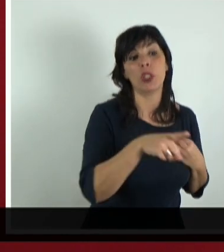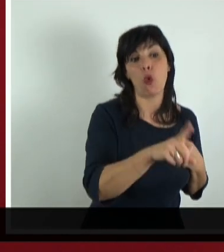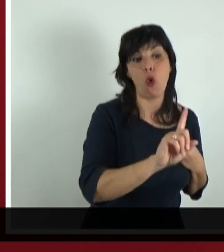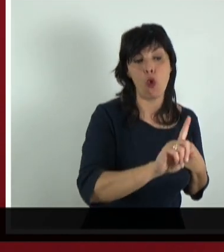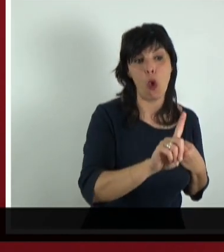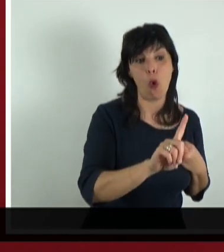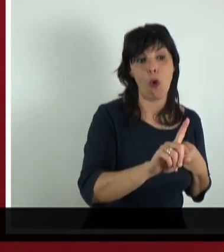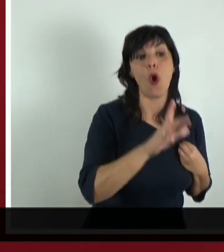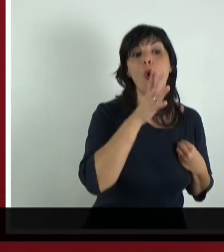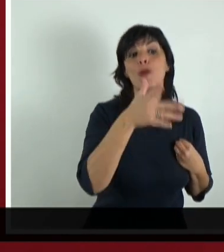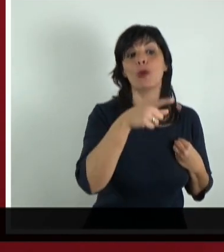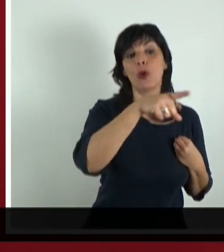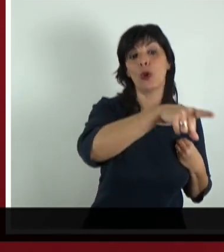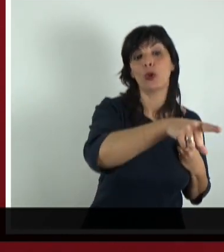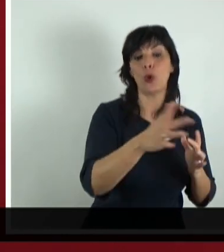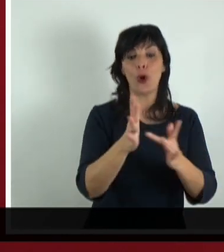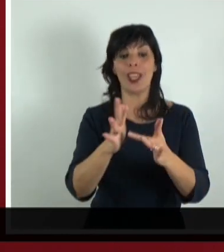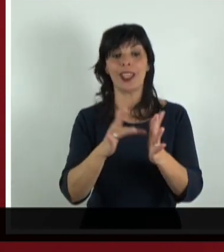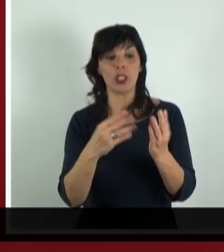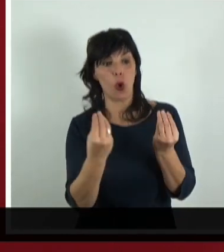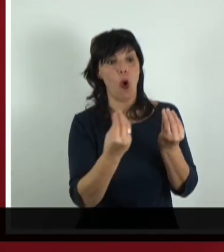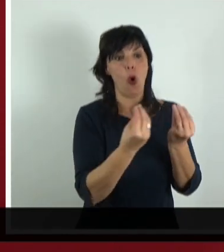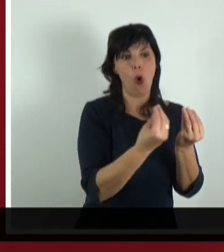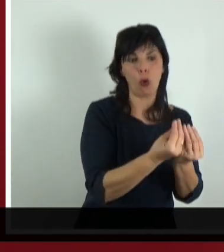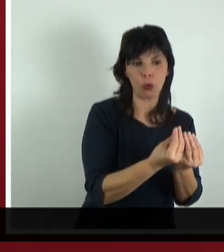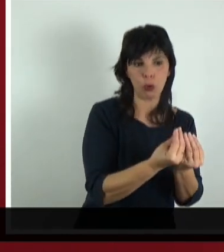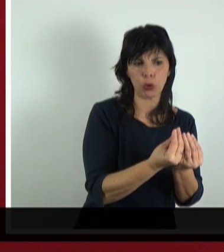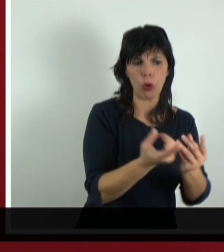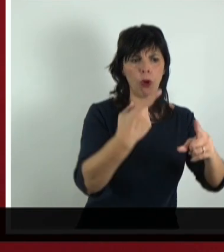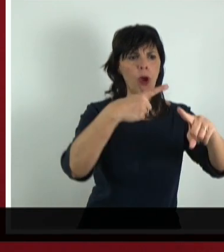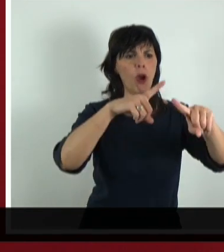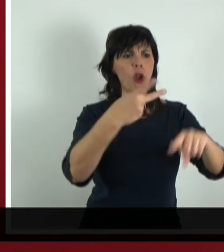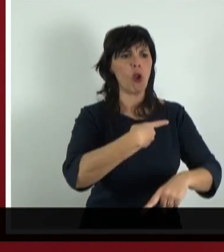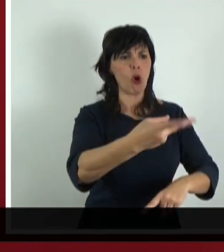Cristo estás crucificado.